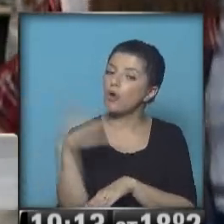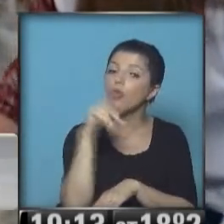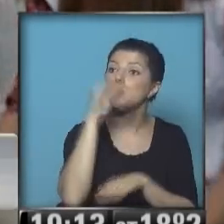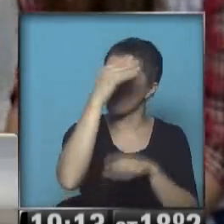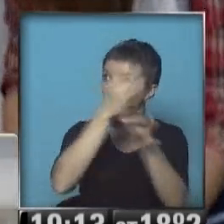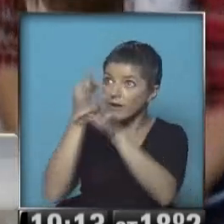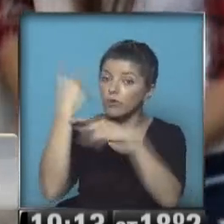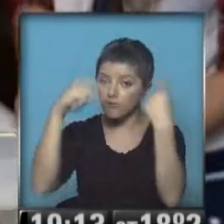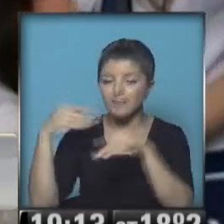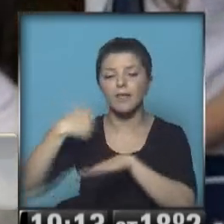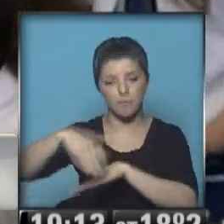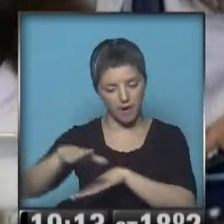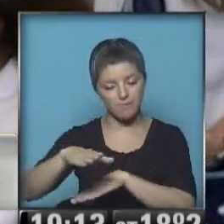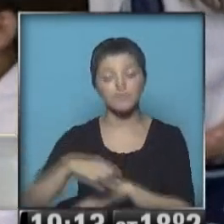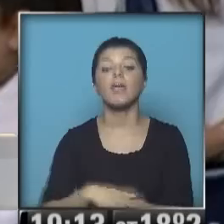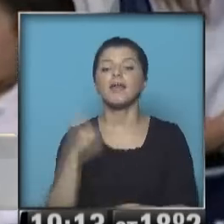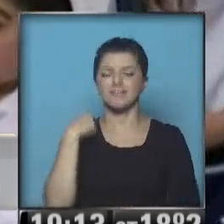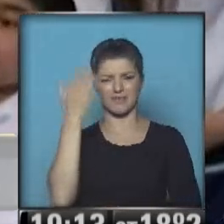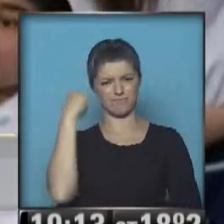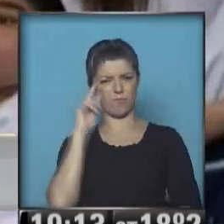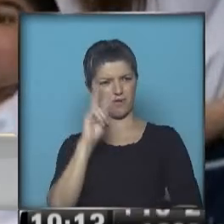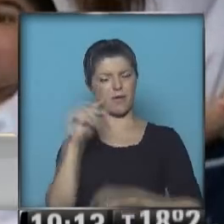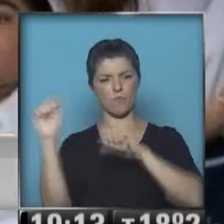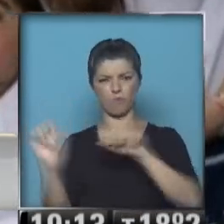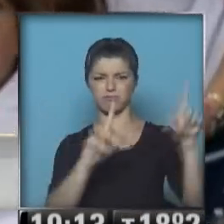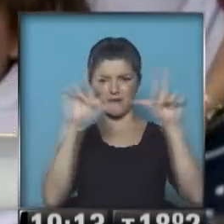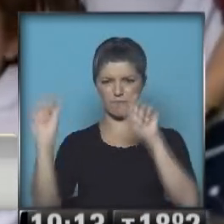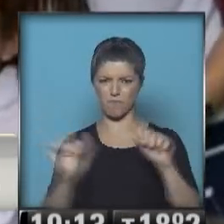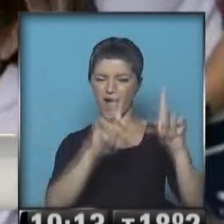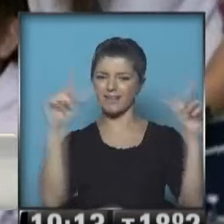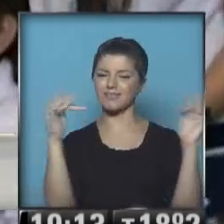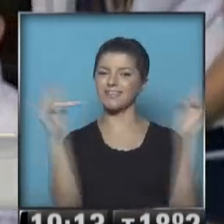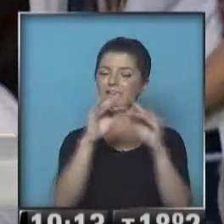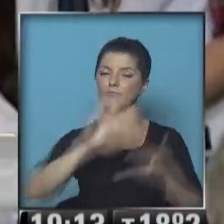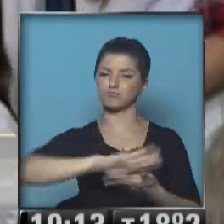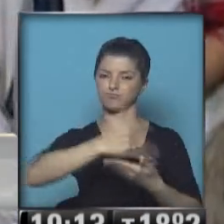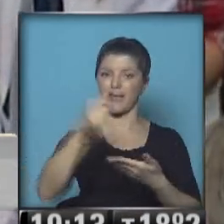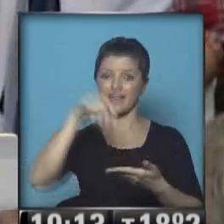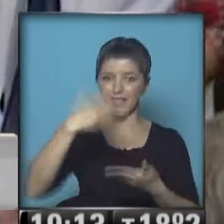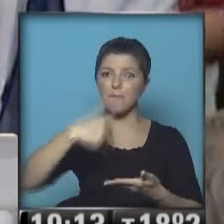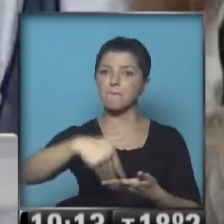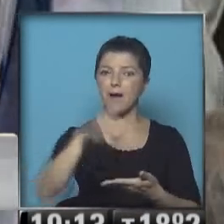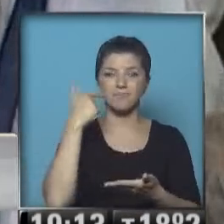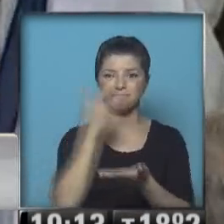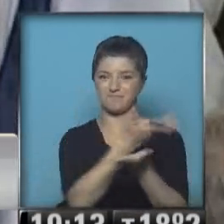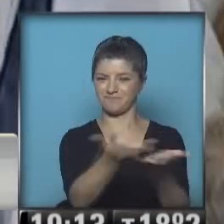veíamos en imágenes que estas aulas móviles tienen la pizarra digital interactiva, la que la presidenta está entregándoles hoy